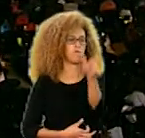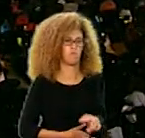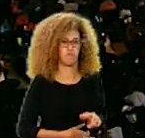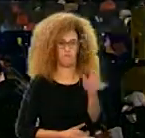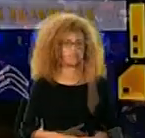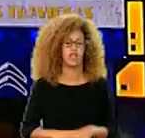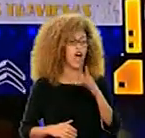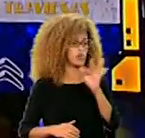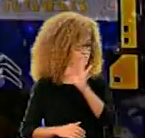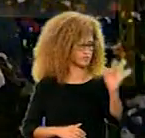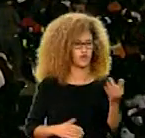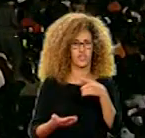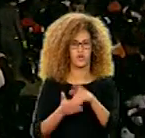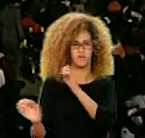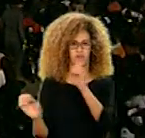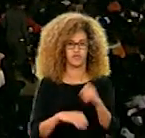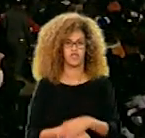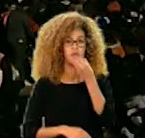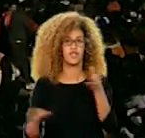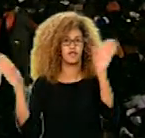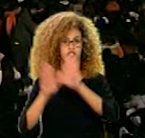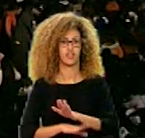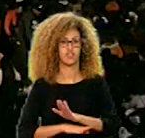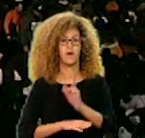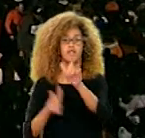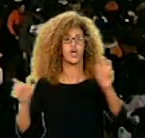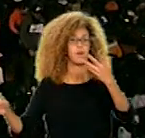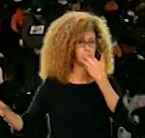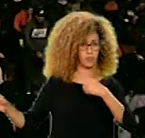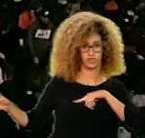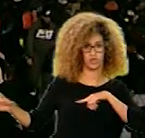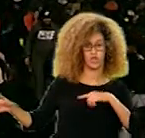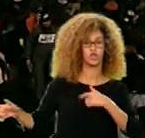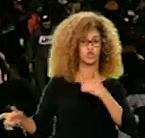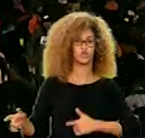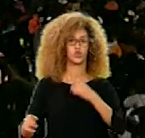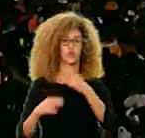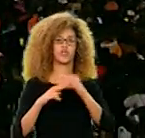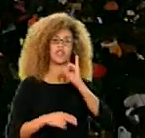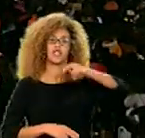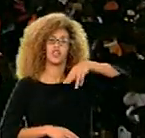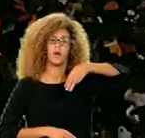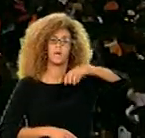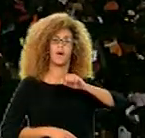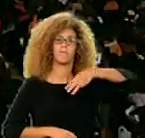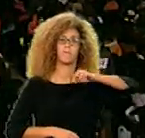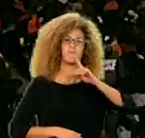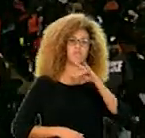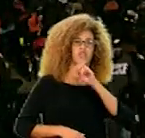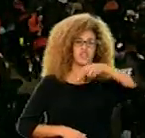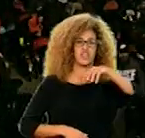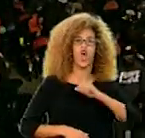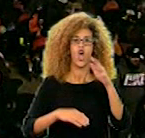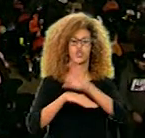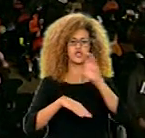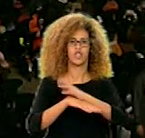ese apellido. Para la que no me conoce, soy Inma Medina, concejal del carnaval del Ayuntamiento de